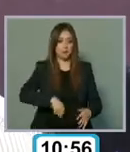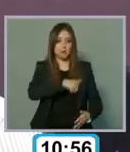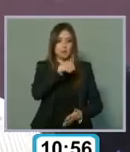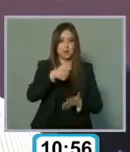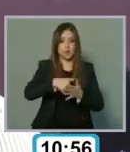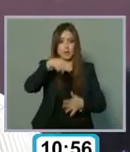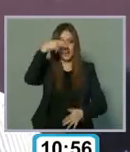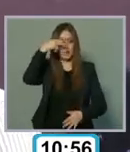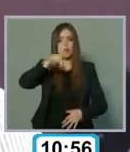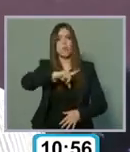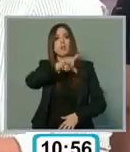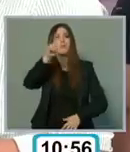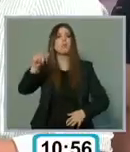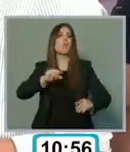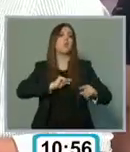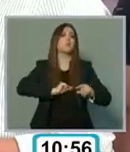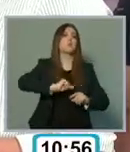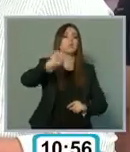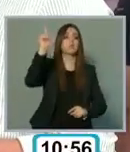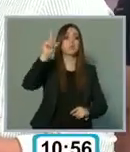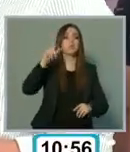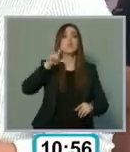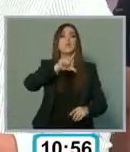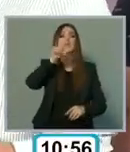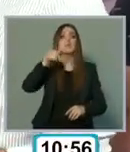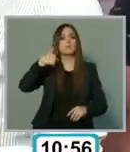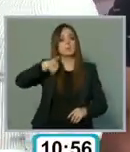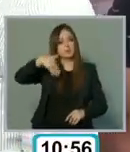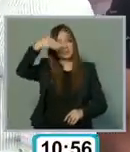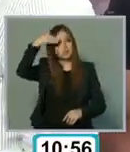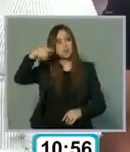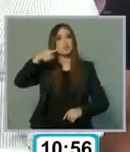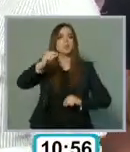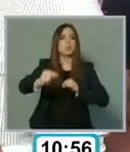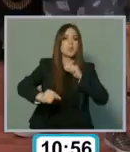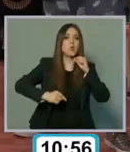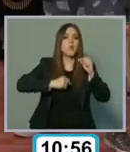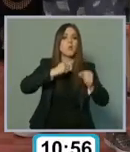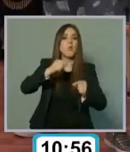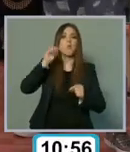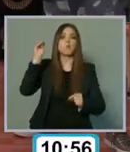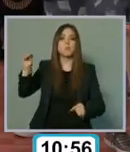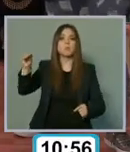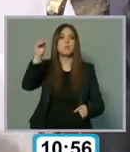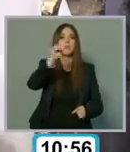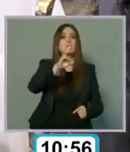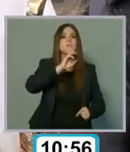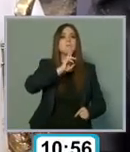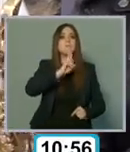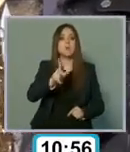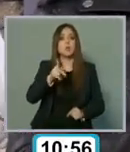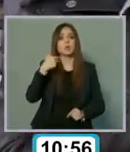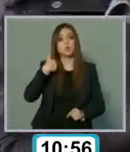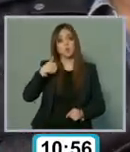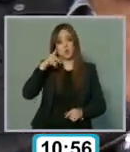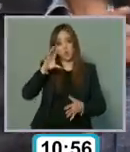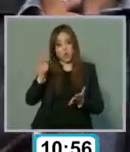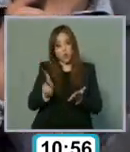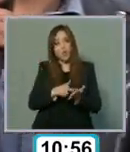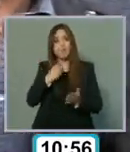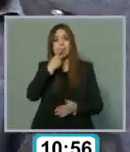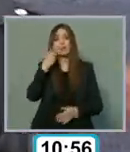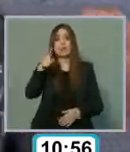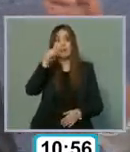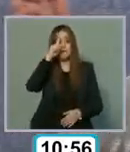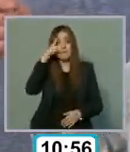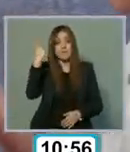aquí despegan y sé de buena fuente que van por un muy buen camino. Gracias. De verdad, muchas felicidades. Reitero, no es fácil, pero Está es estar complicado.